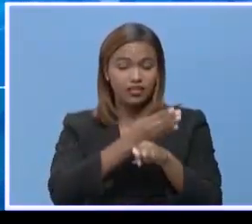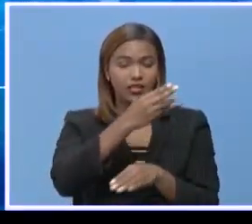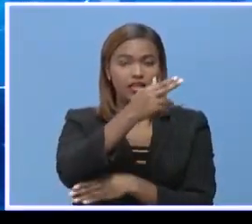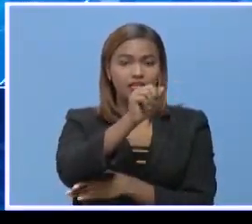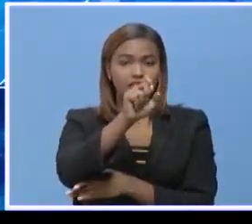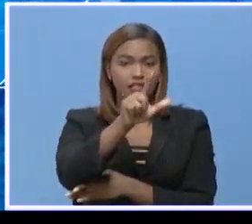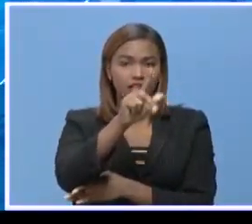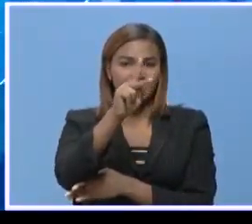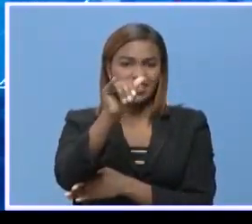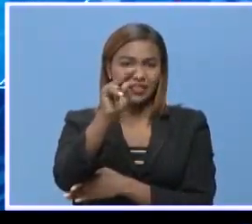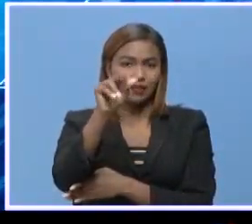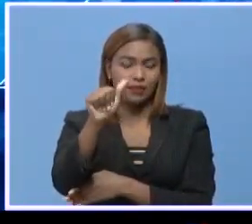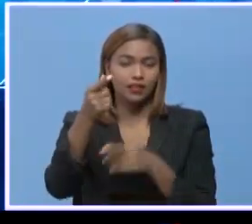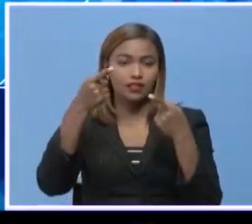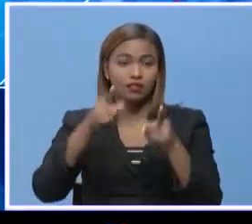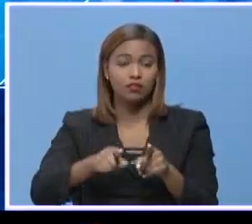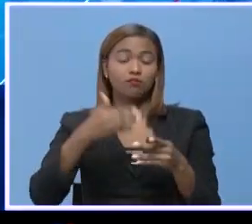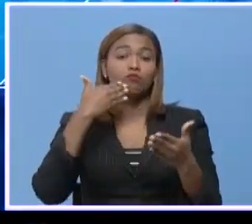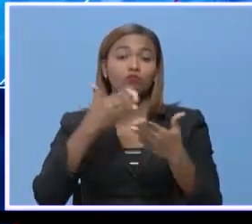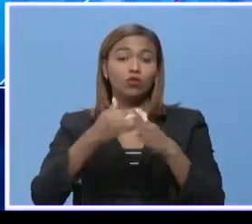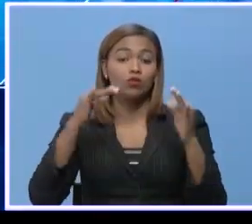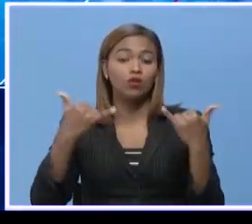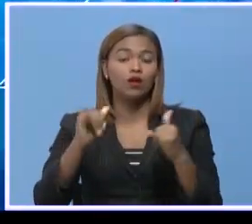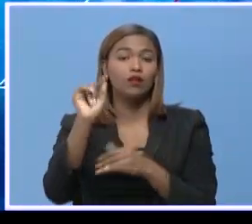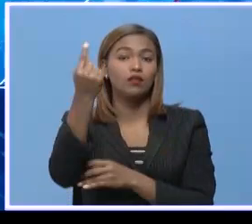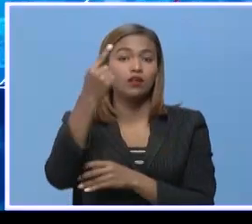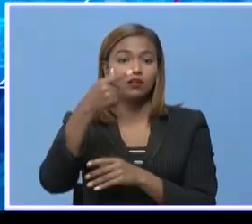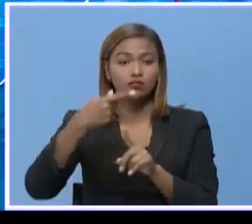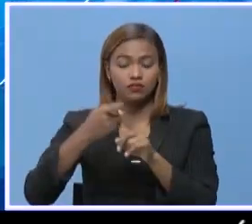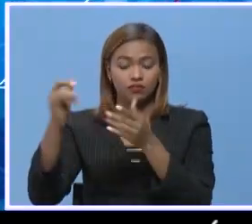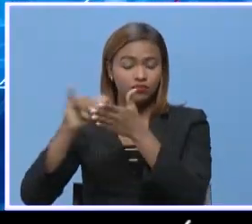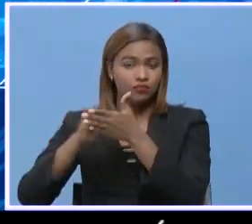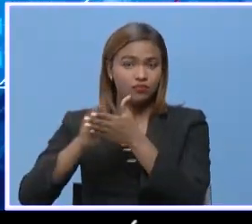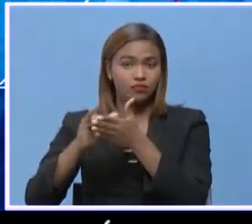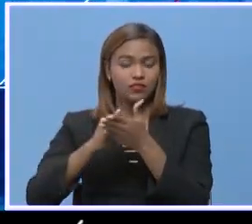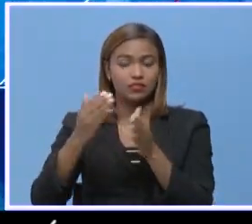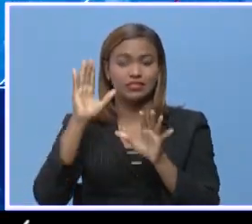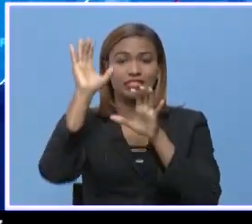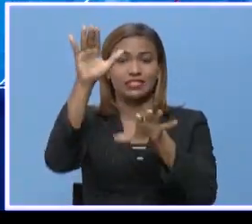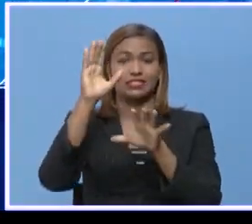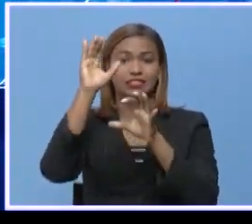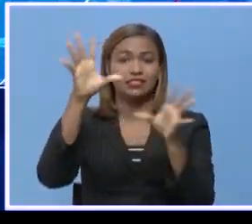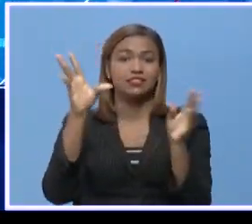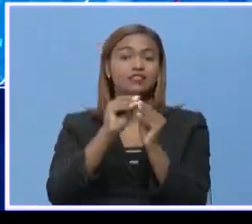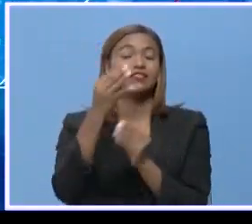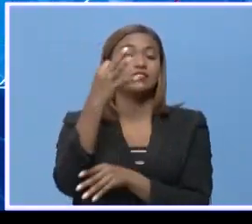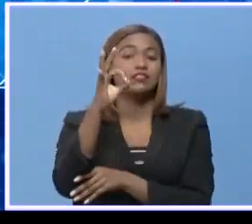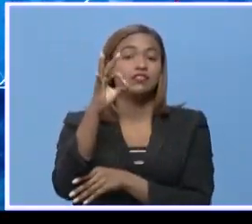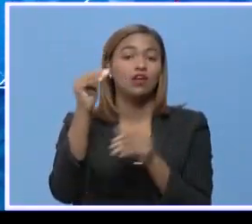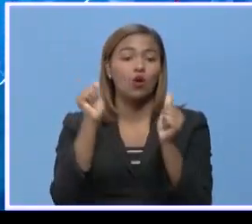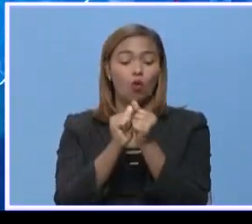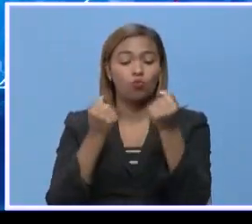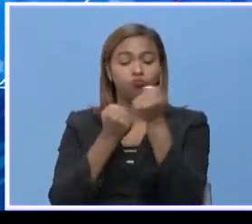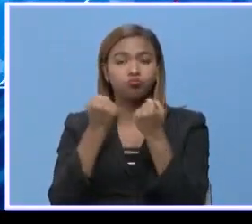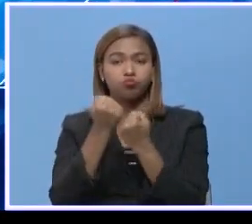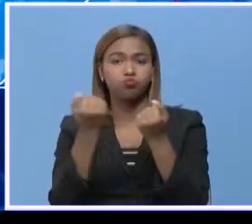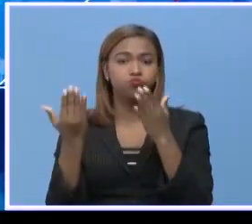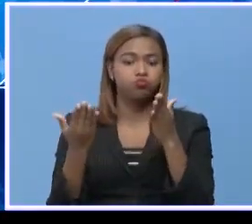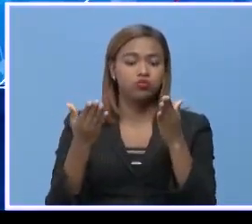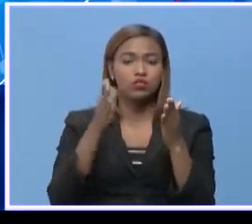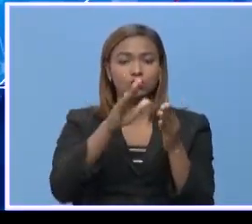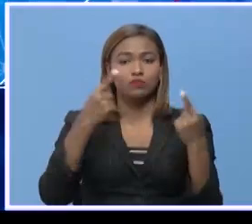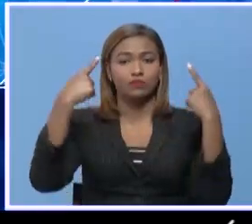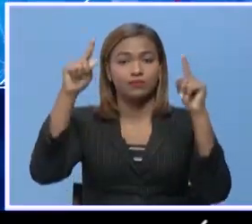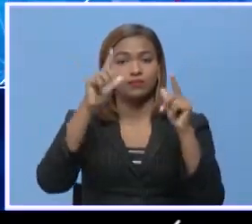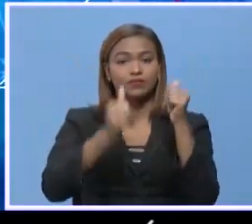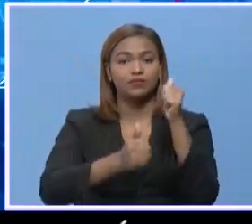Salvador Kikima, causó impacto de inmediato en su primer juego en los Estados Unidos, anotando 19 puntos con imponentes donqueos en la victoria de su